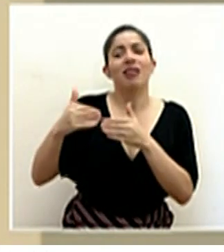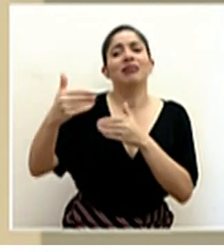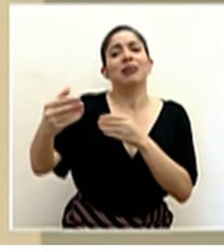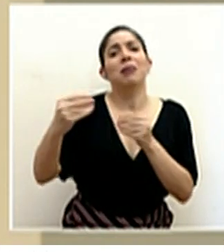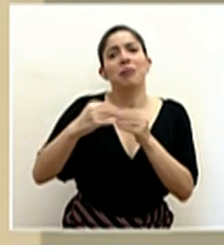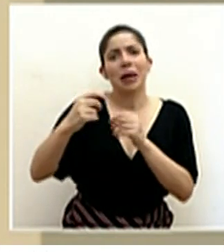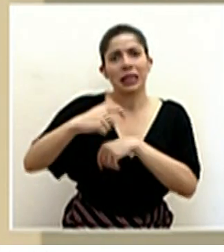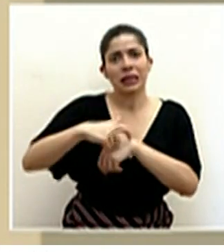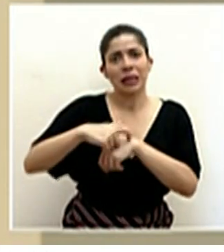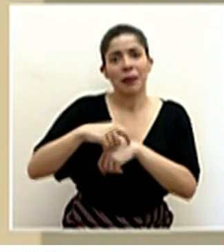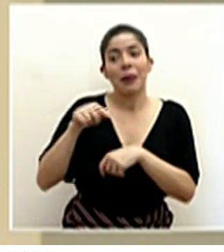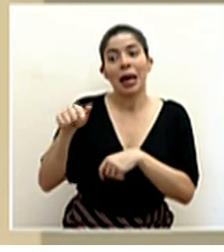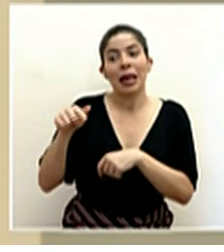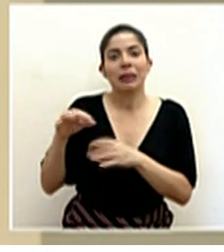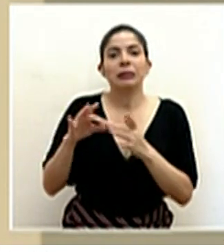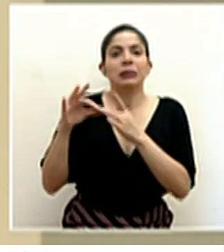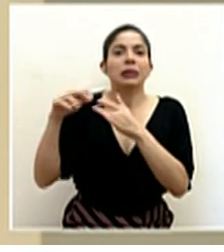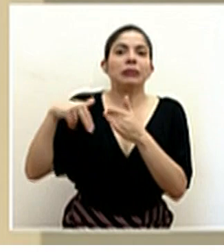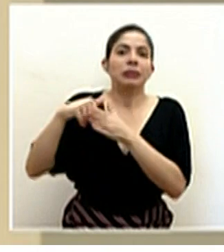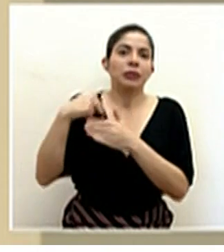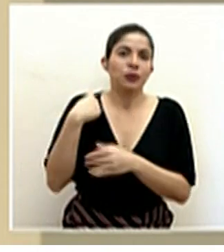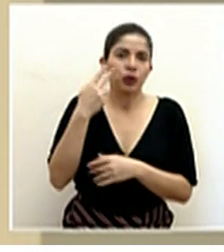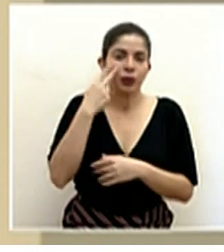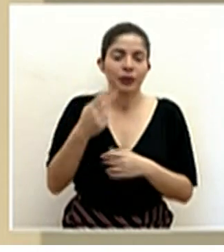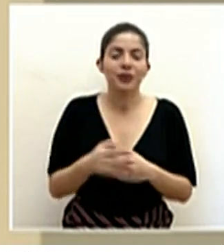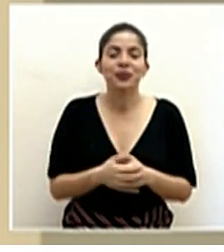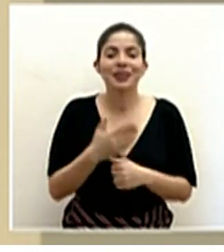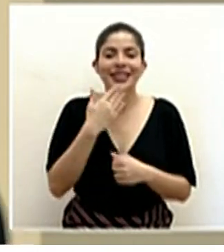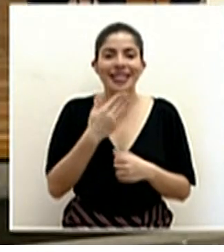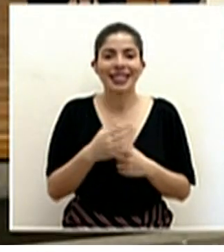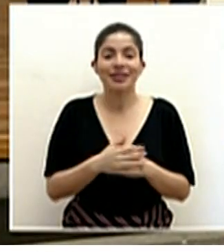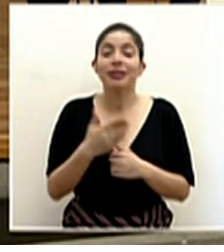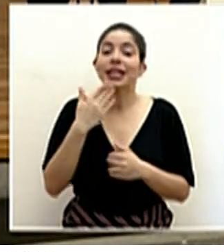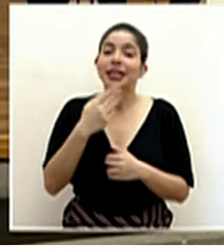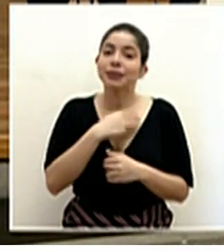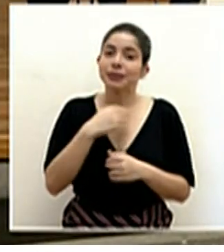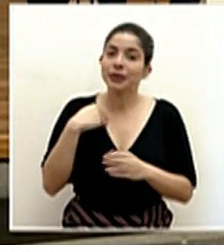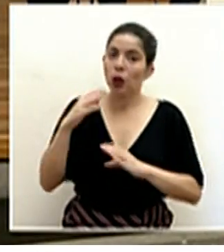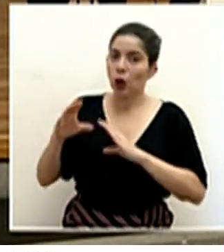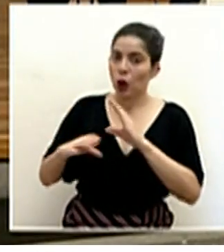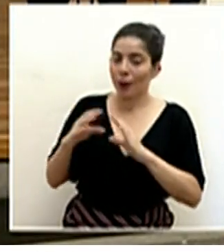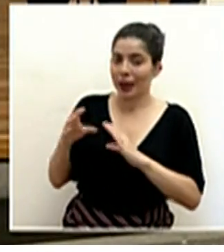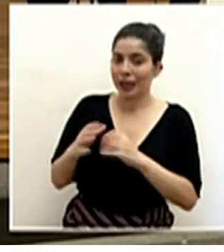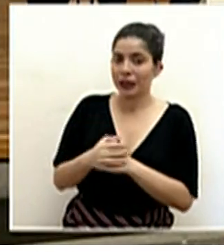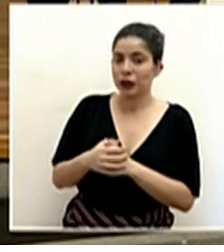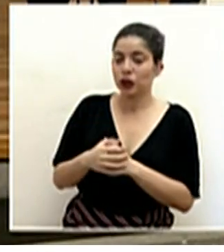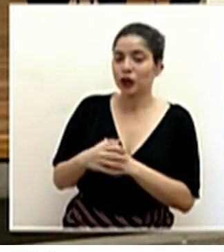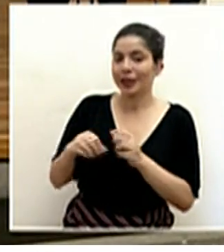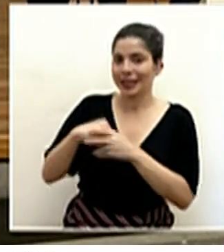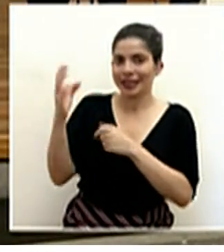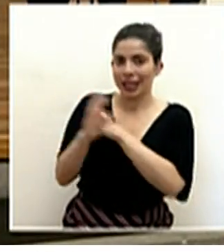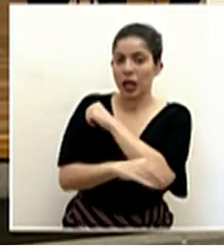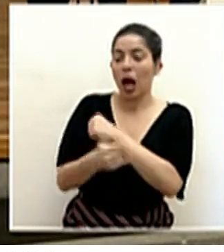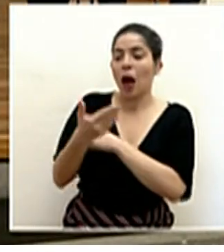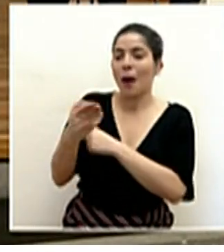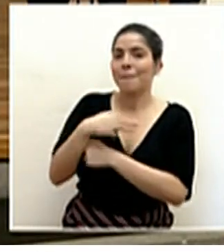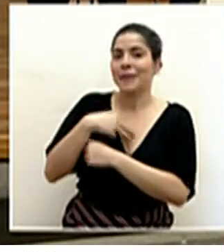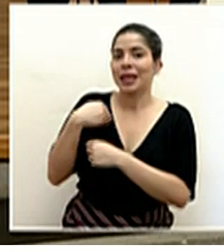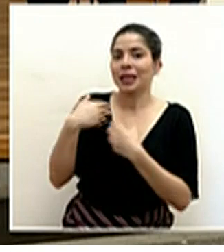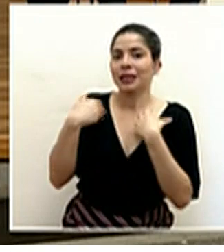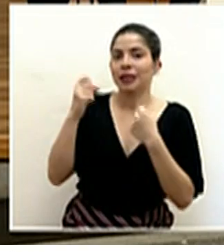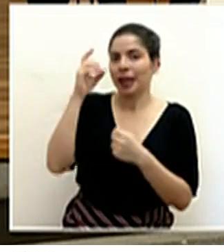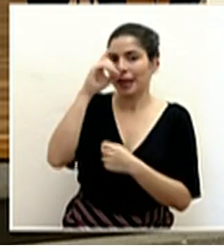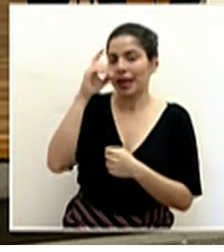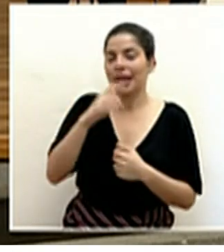plazo y esa es la principal traba que yo he identificado. Gracias. Muchas gracias a la ministra de Comercio Exterior, el ministro de Salud,